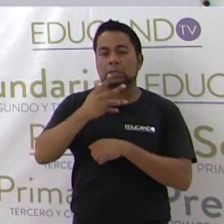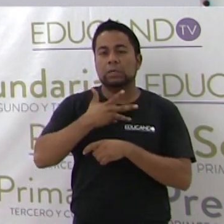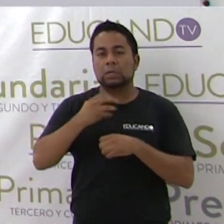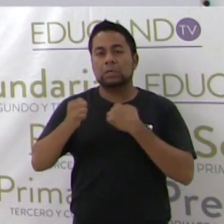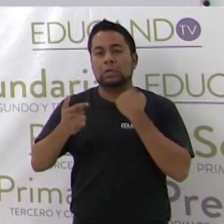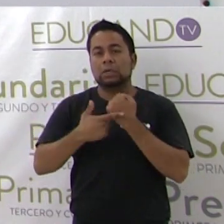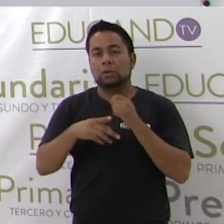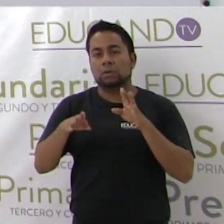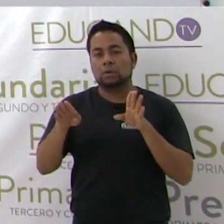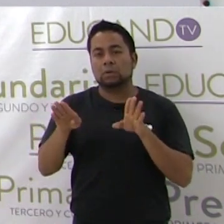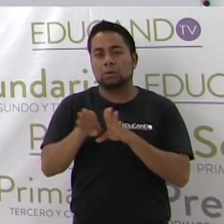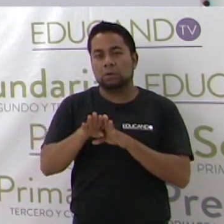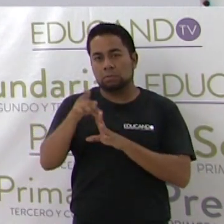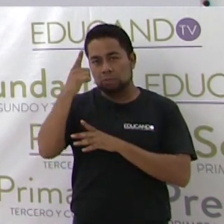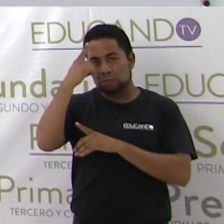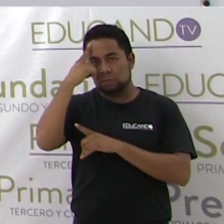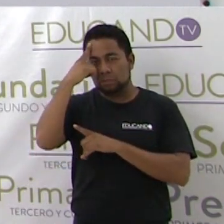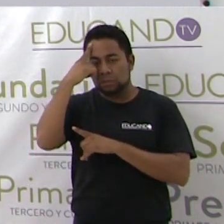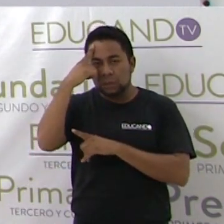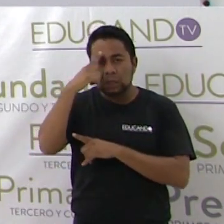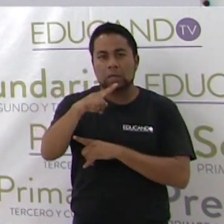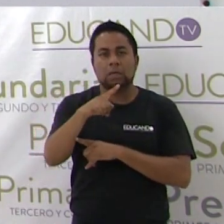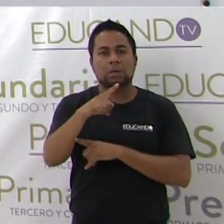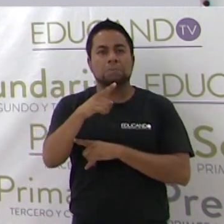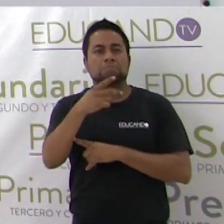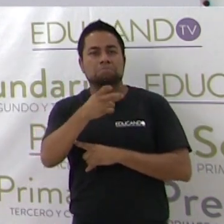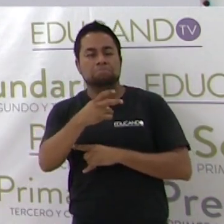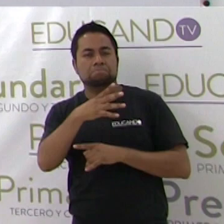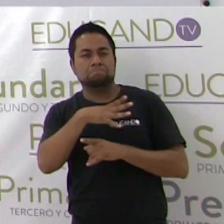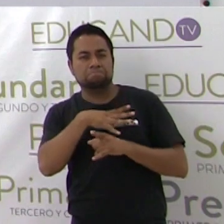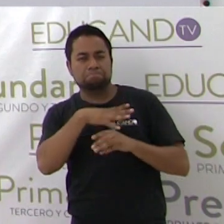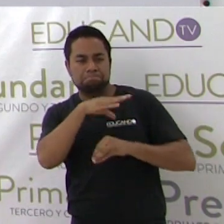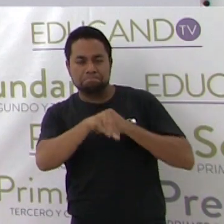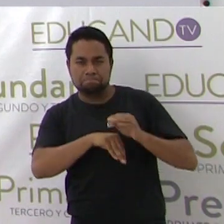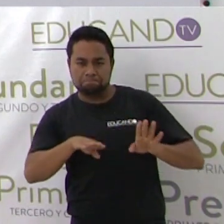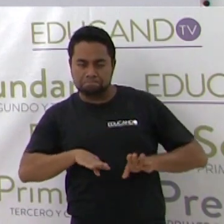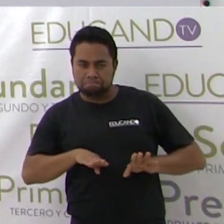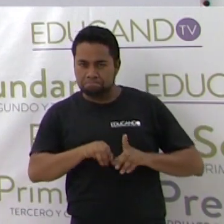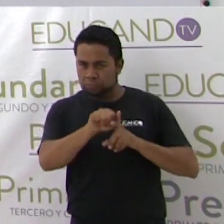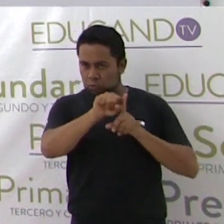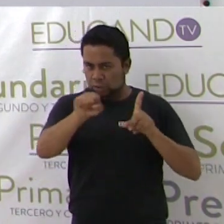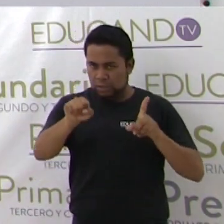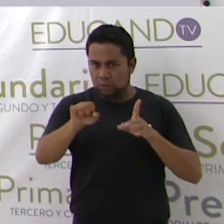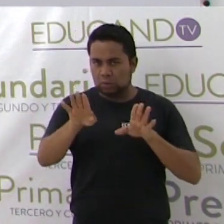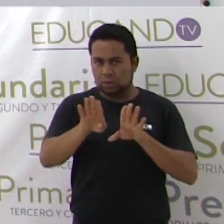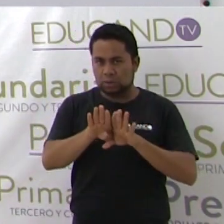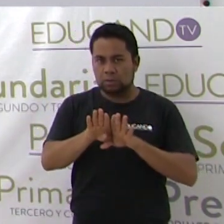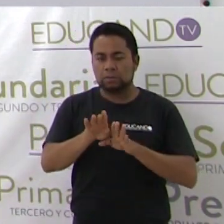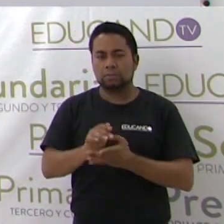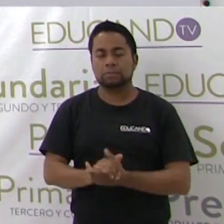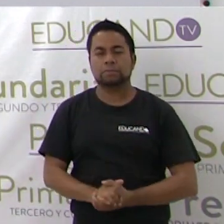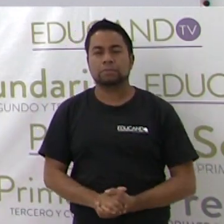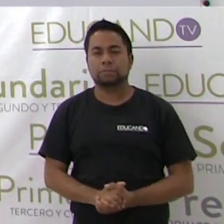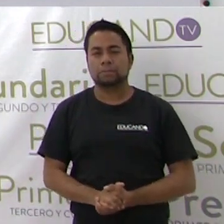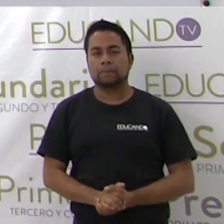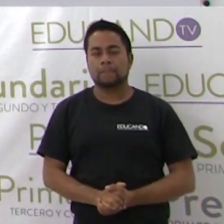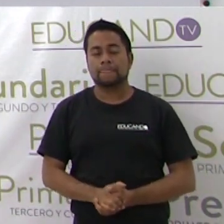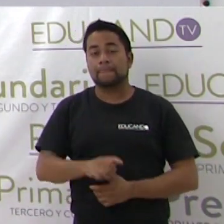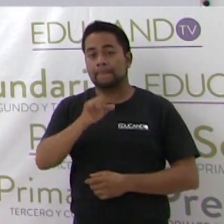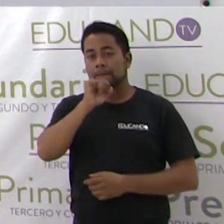algunas referencias más de lo que está condicionando el sujeto. Ahora,